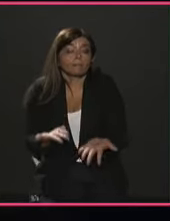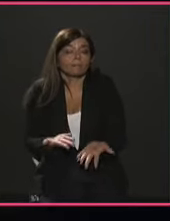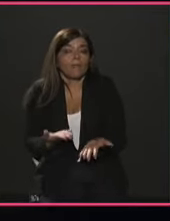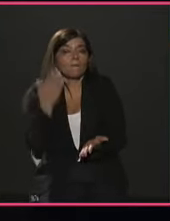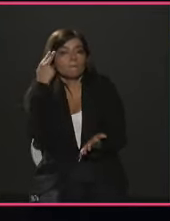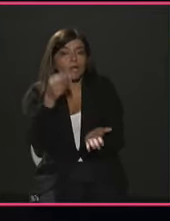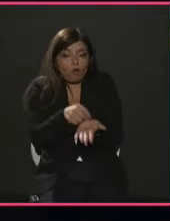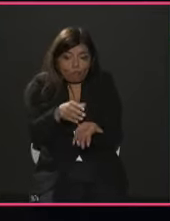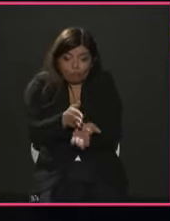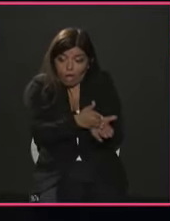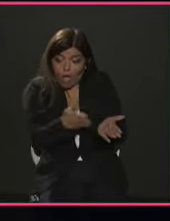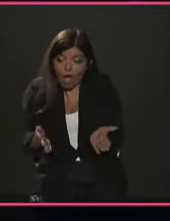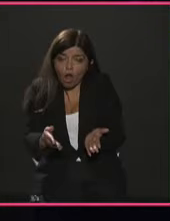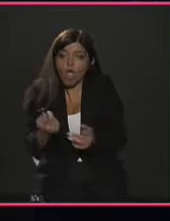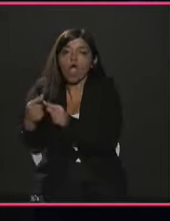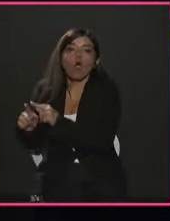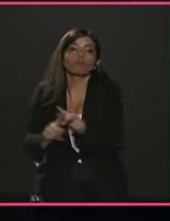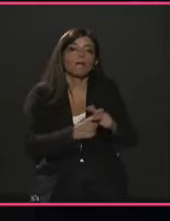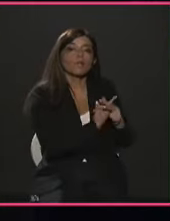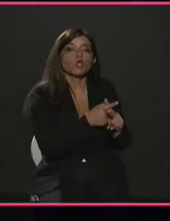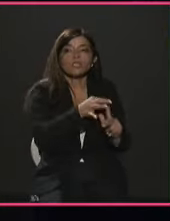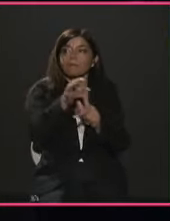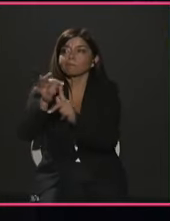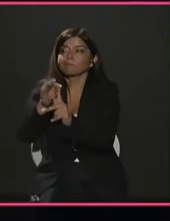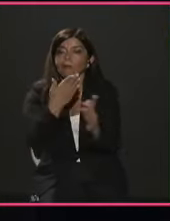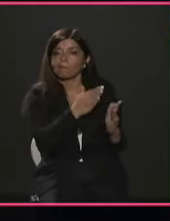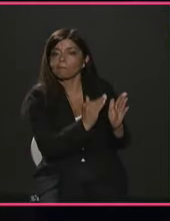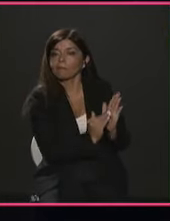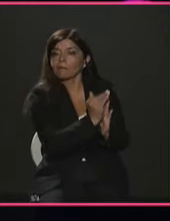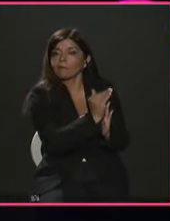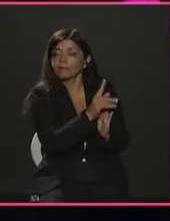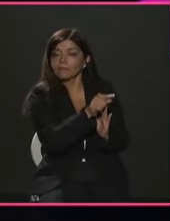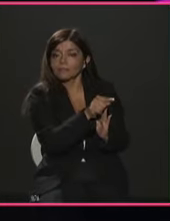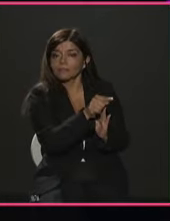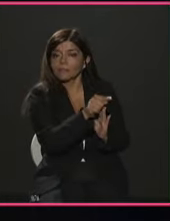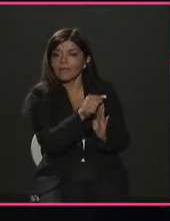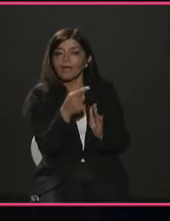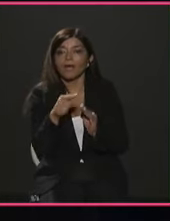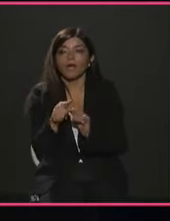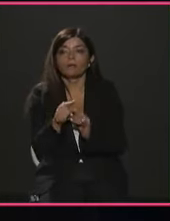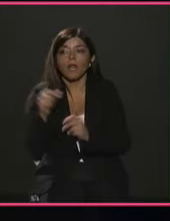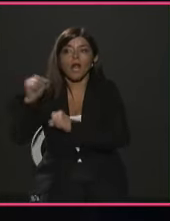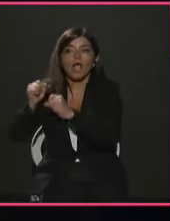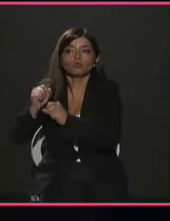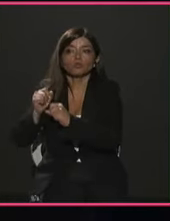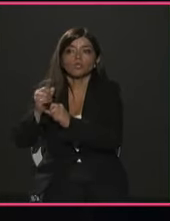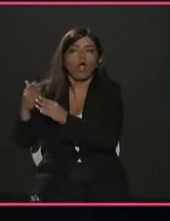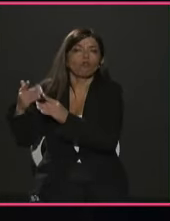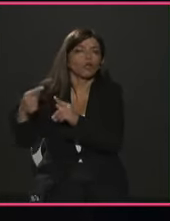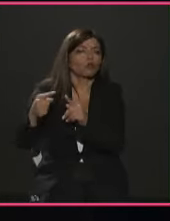a la fecha hay otras prioridades que han sido dirigidas para la